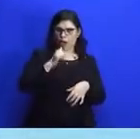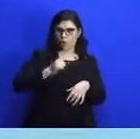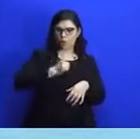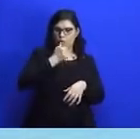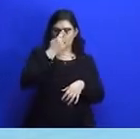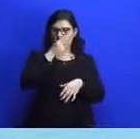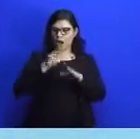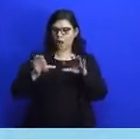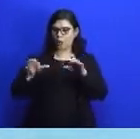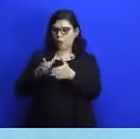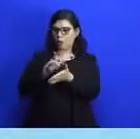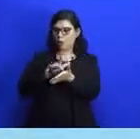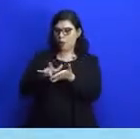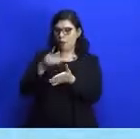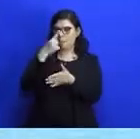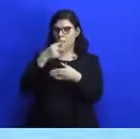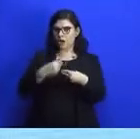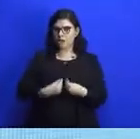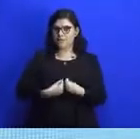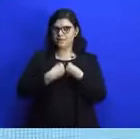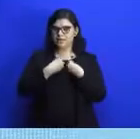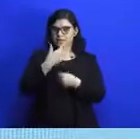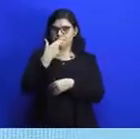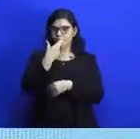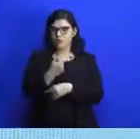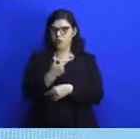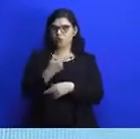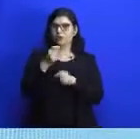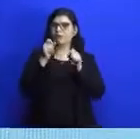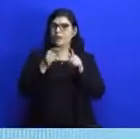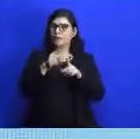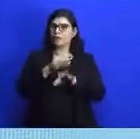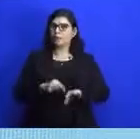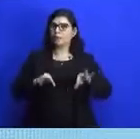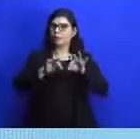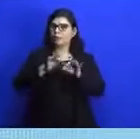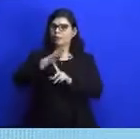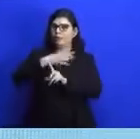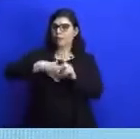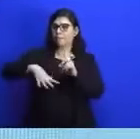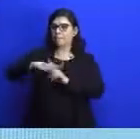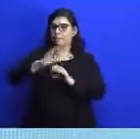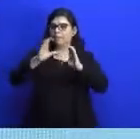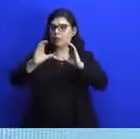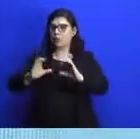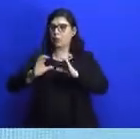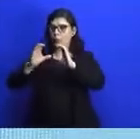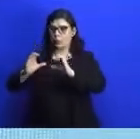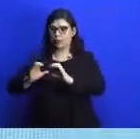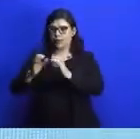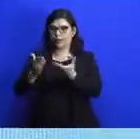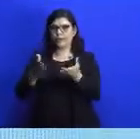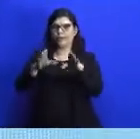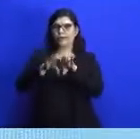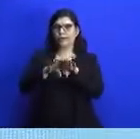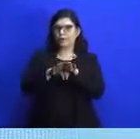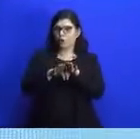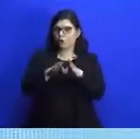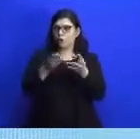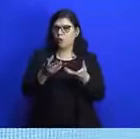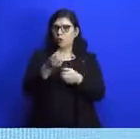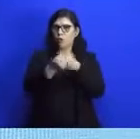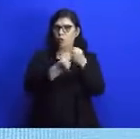vivir mejor y preservar el bienestar del planeta, dándoles acceso a oportunidades de